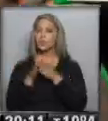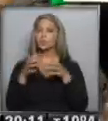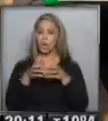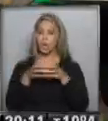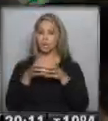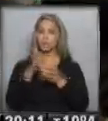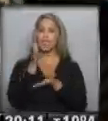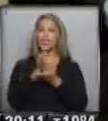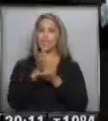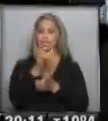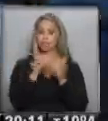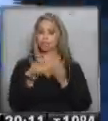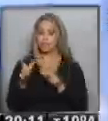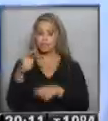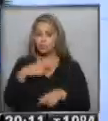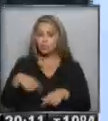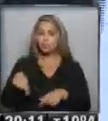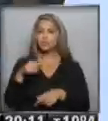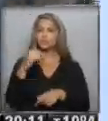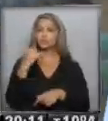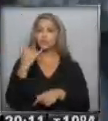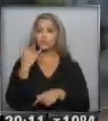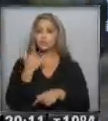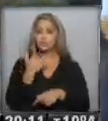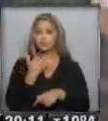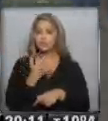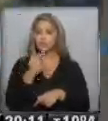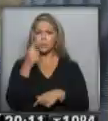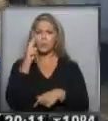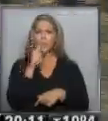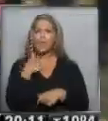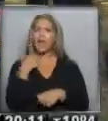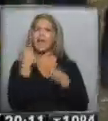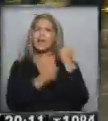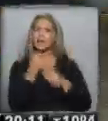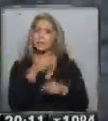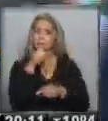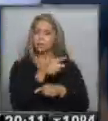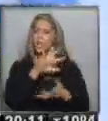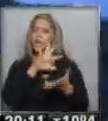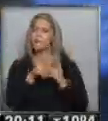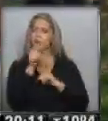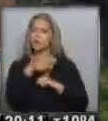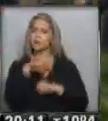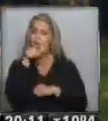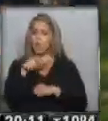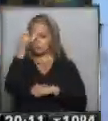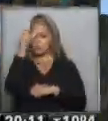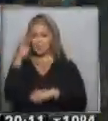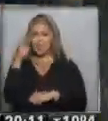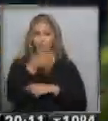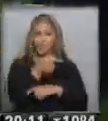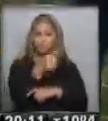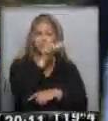derechos humanos. Tenemos no solo lo que fue la represión, el modo en que se atacó a los